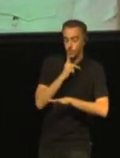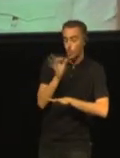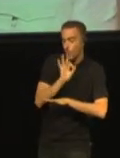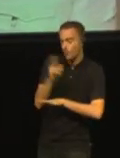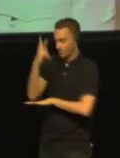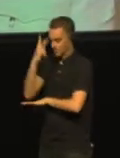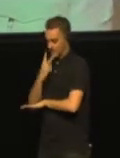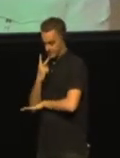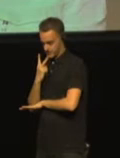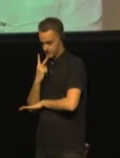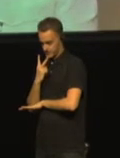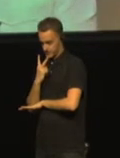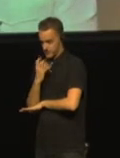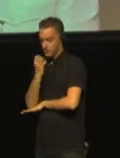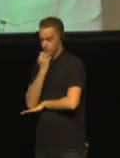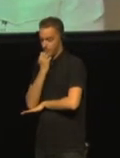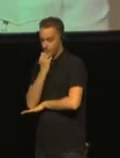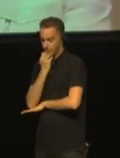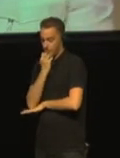las escuelas.